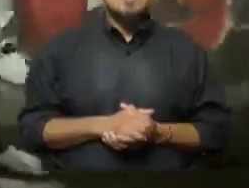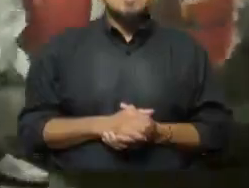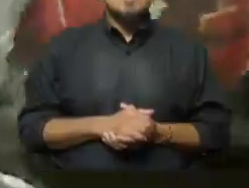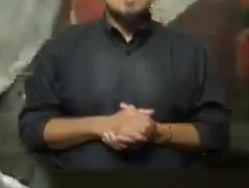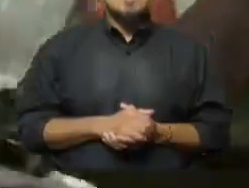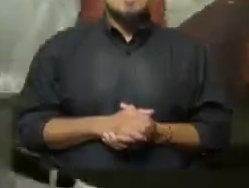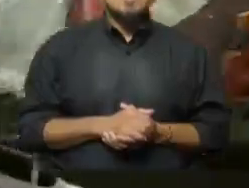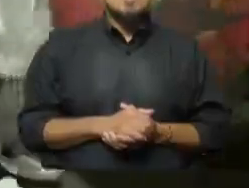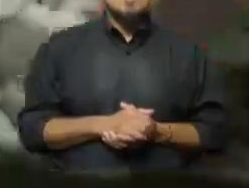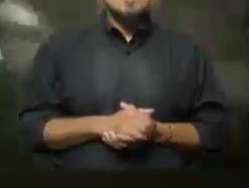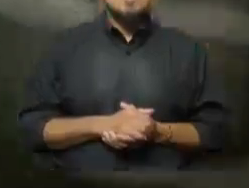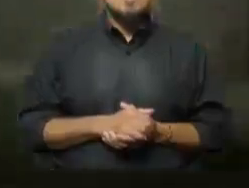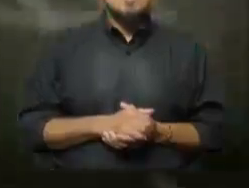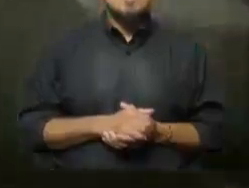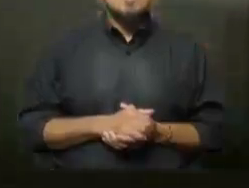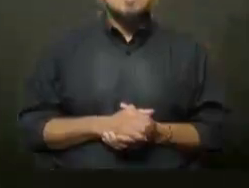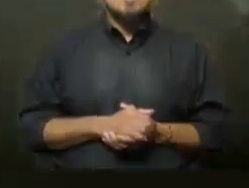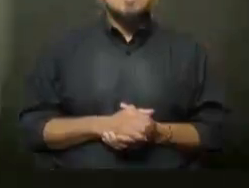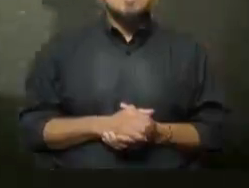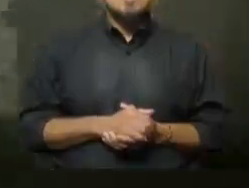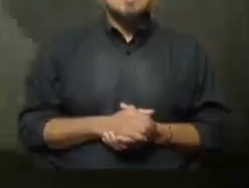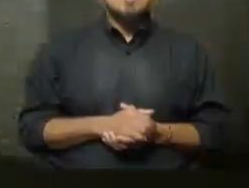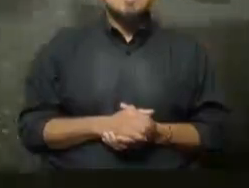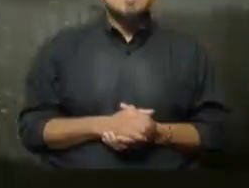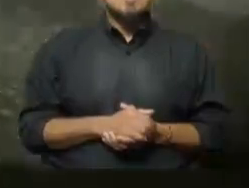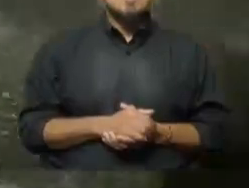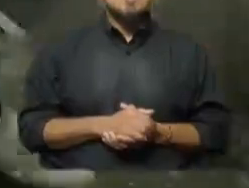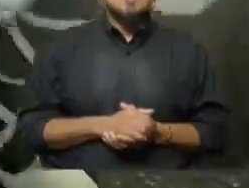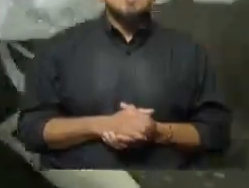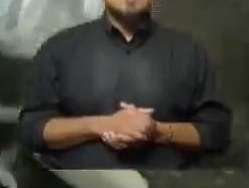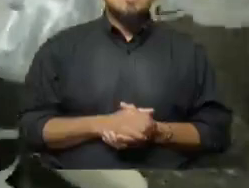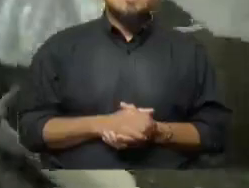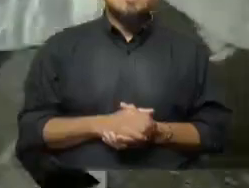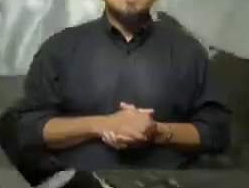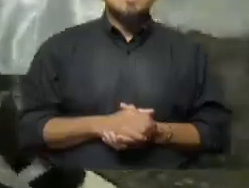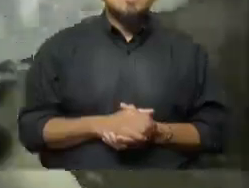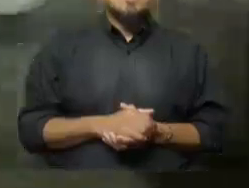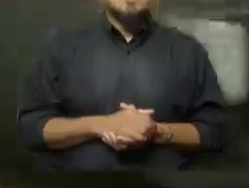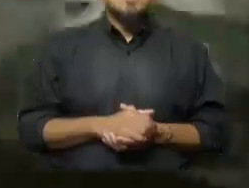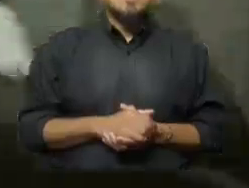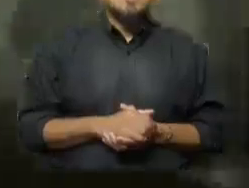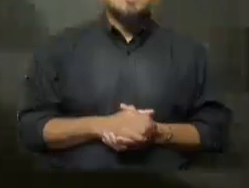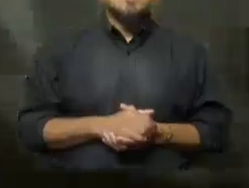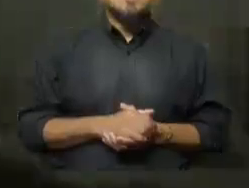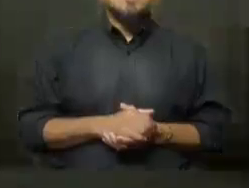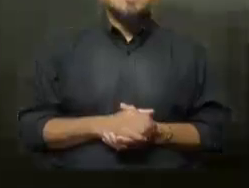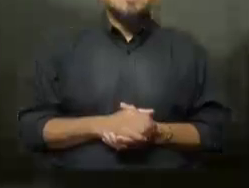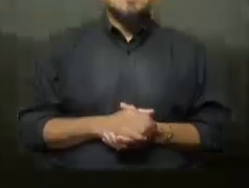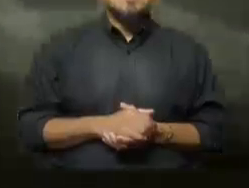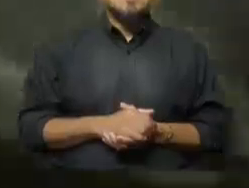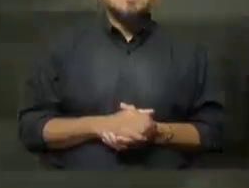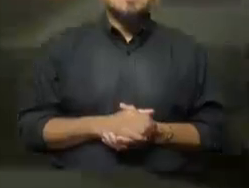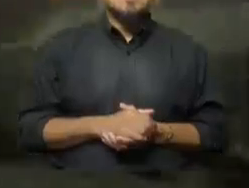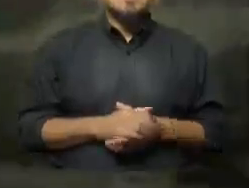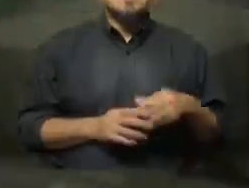bien, y seguimos por acá. Hola, buenas, ¿cómo estás? ¿Cómo estás, More? ¿Todo bien? Todo bien. Contame, ¿hace cuánto haces